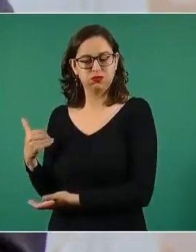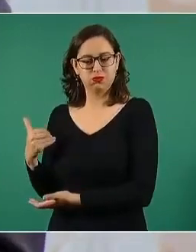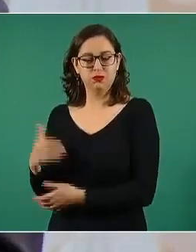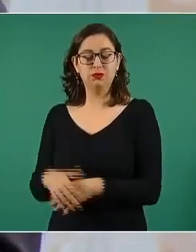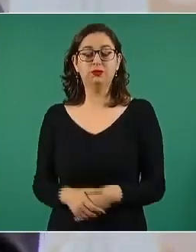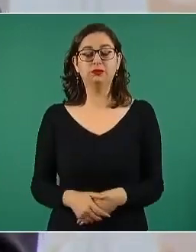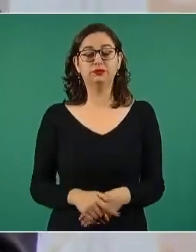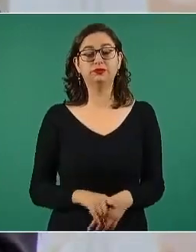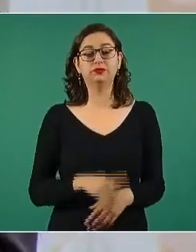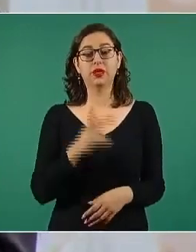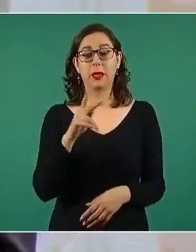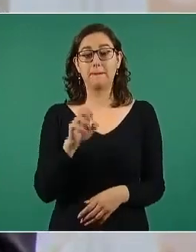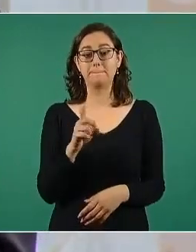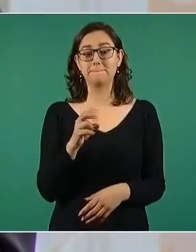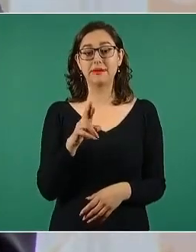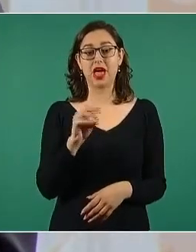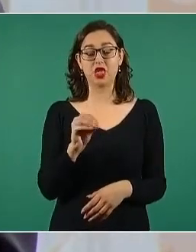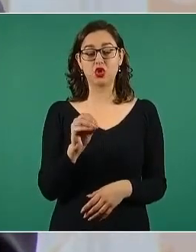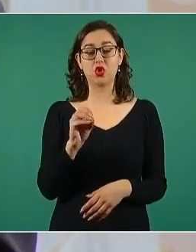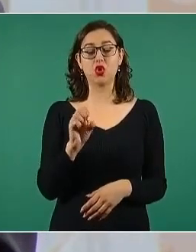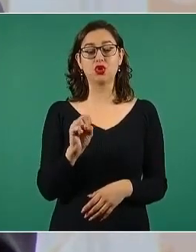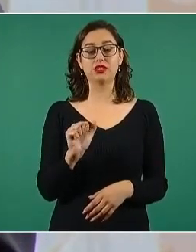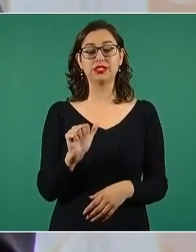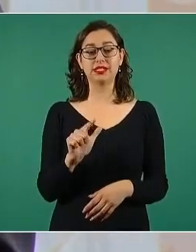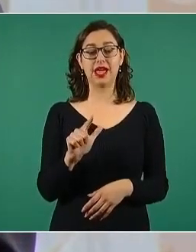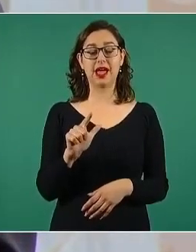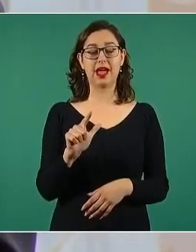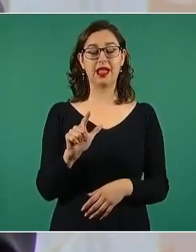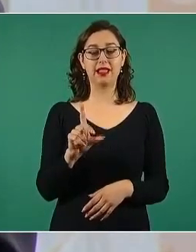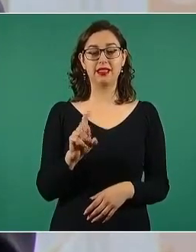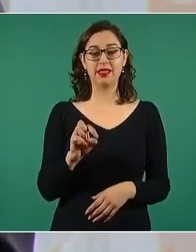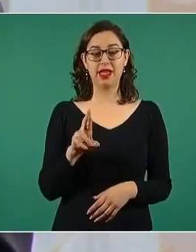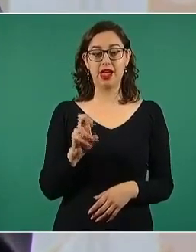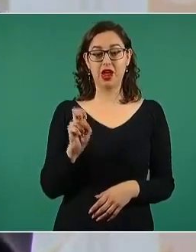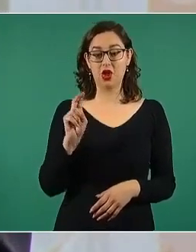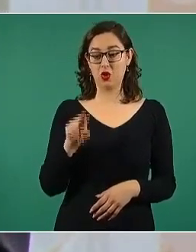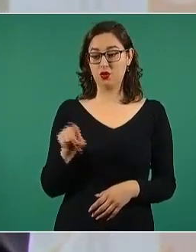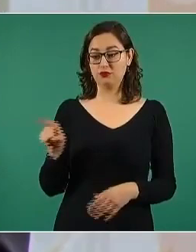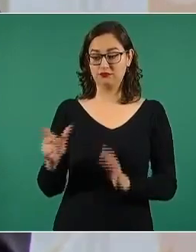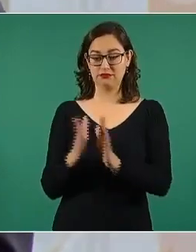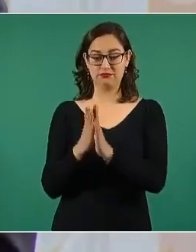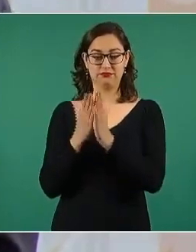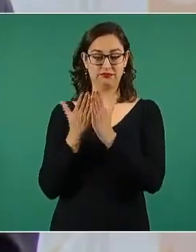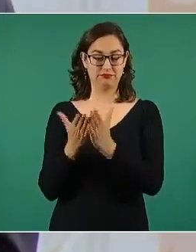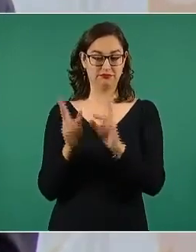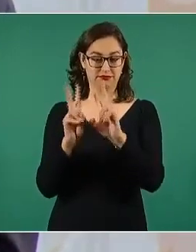Pedro Salmerón, en su reciente libro La batalla por Tenochtitlán,